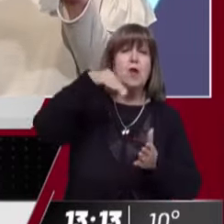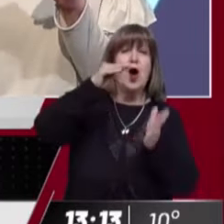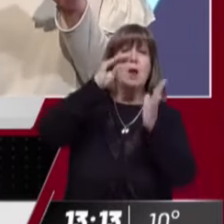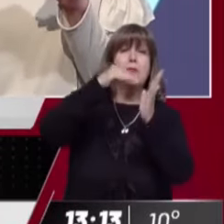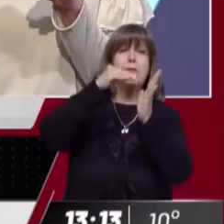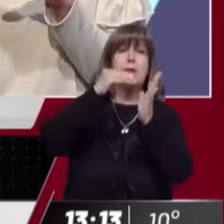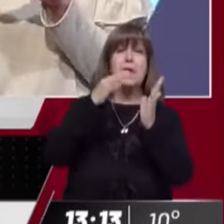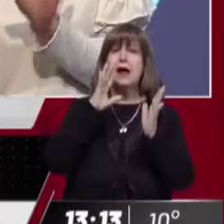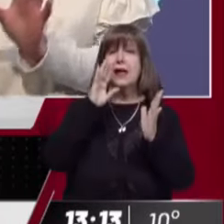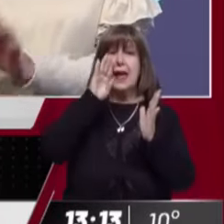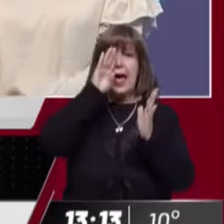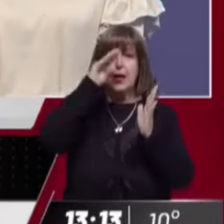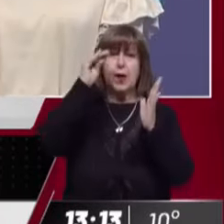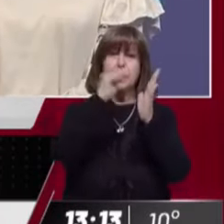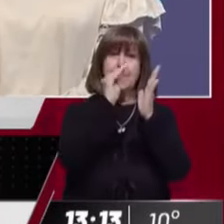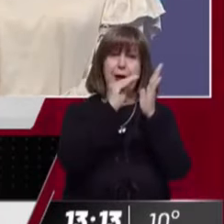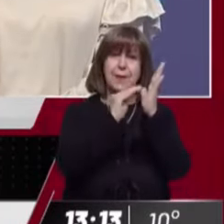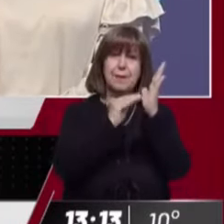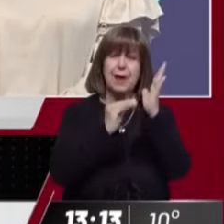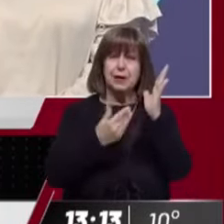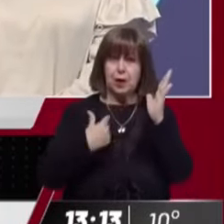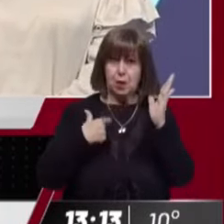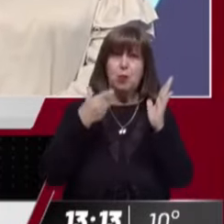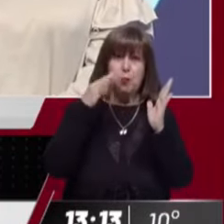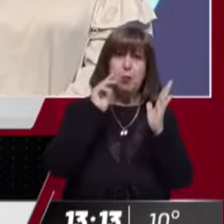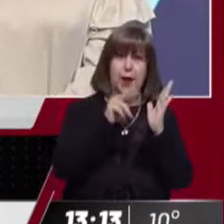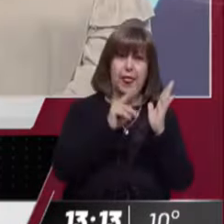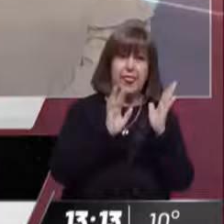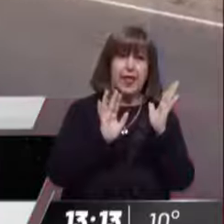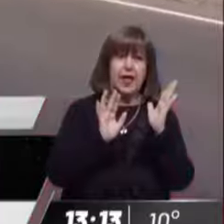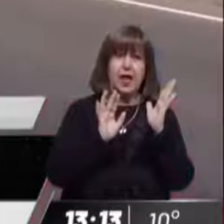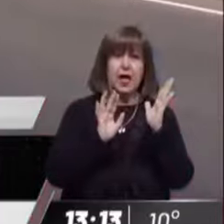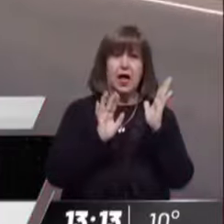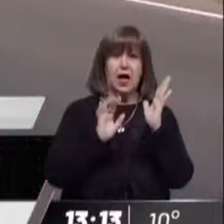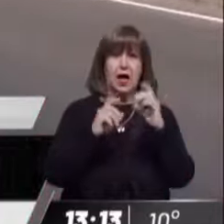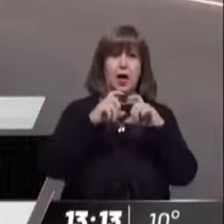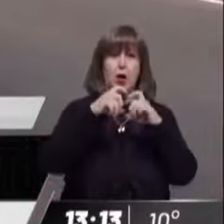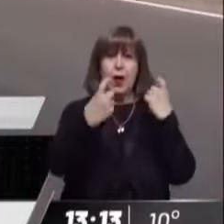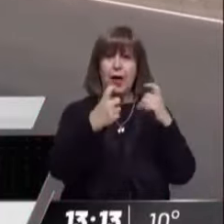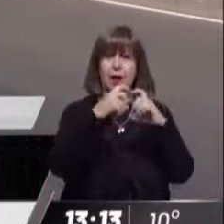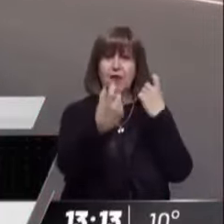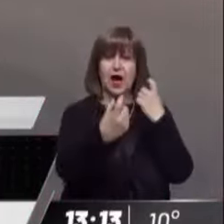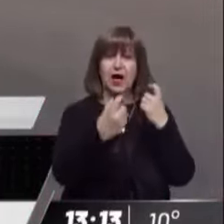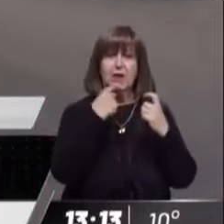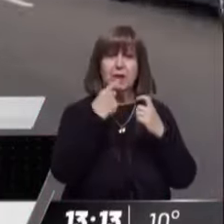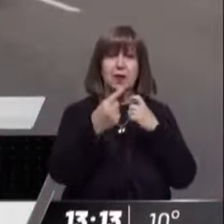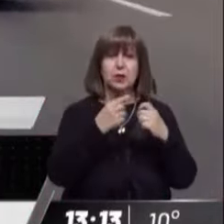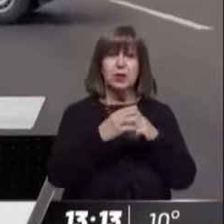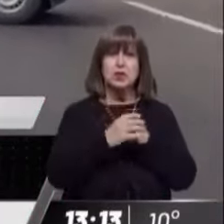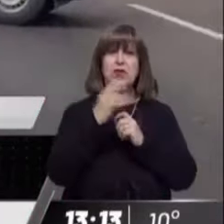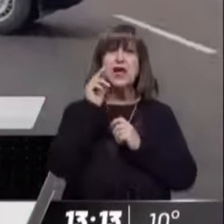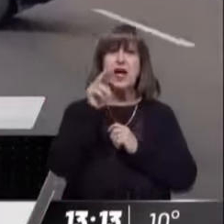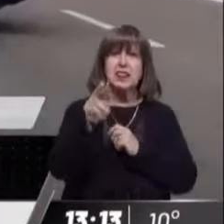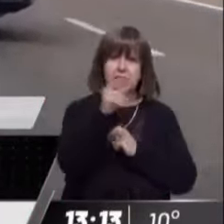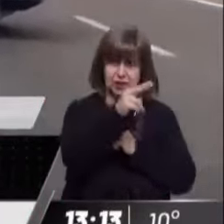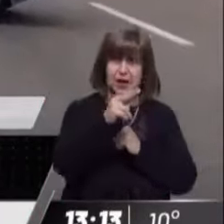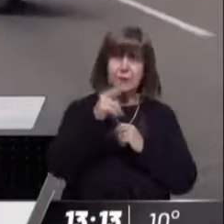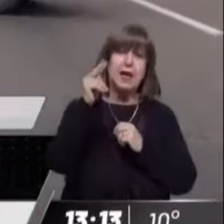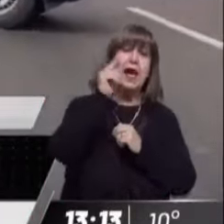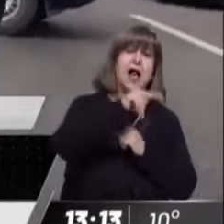para levantar huellas y por ahí podemos ver si han realizado el trabajo. No tiene faja de ningún tipo, me refiero nada a las puertas.